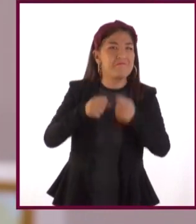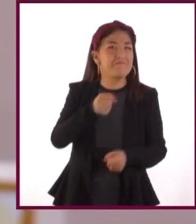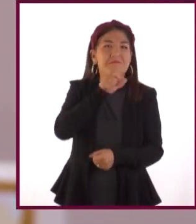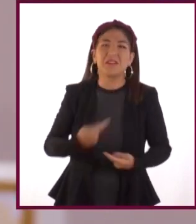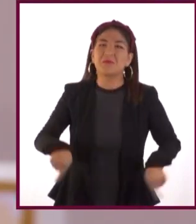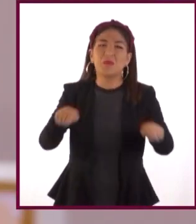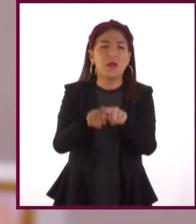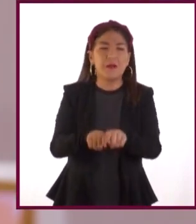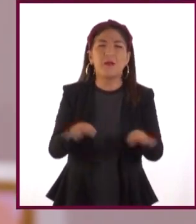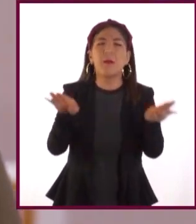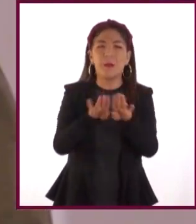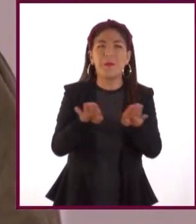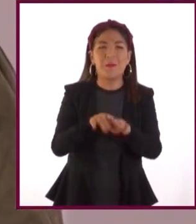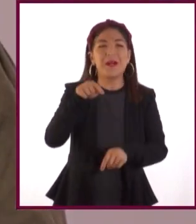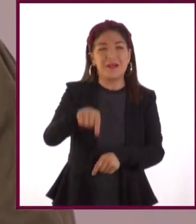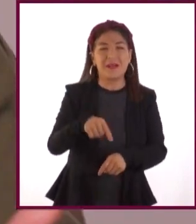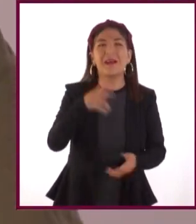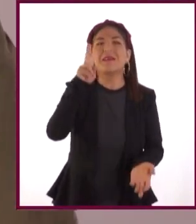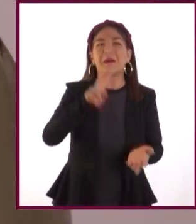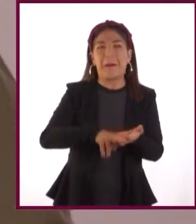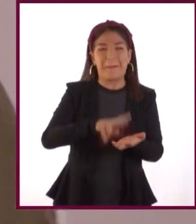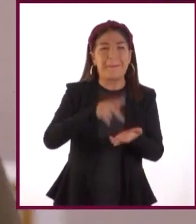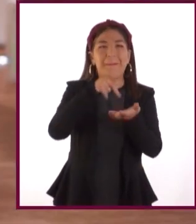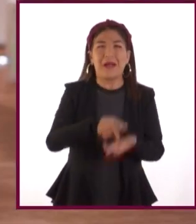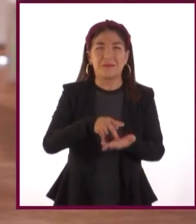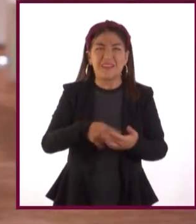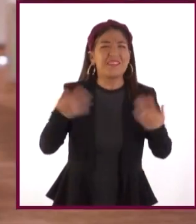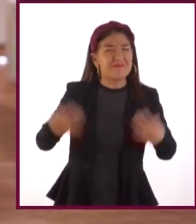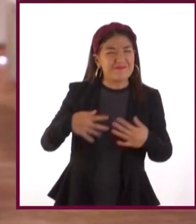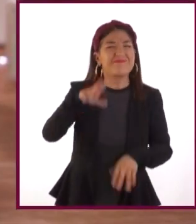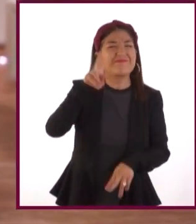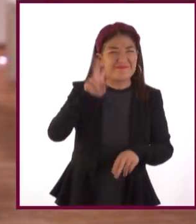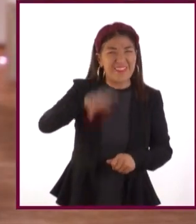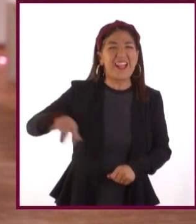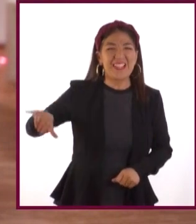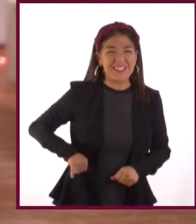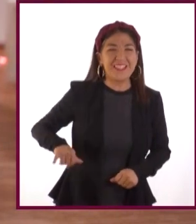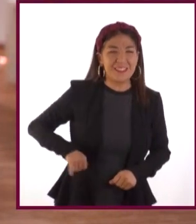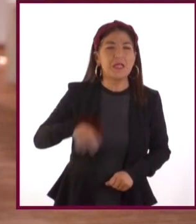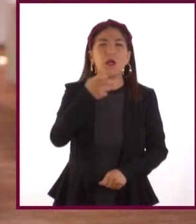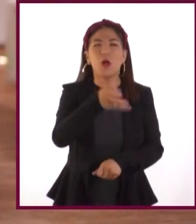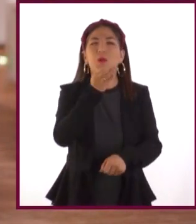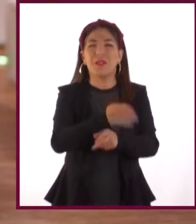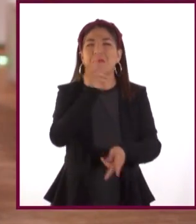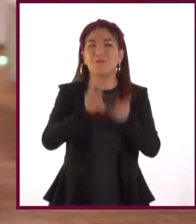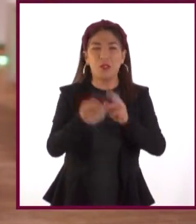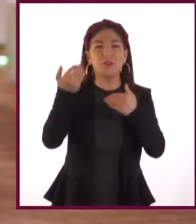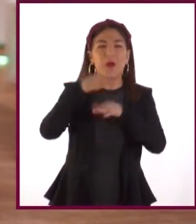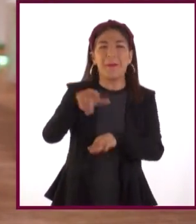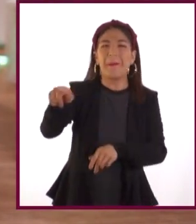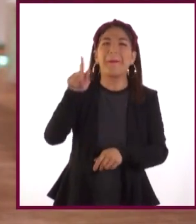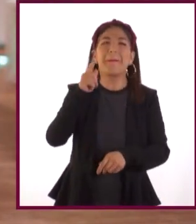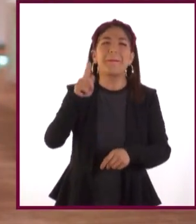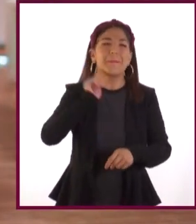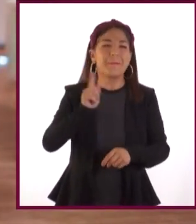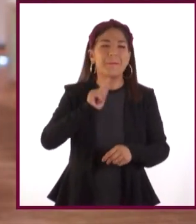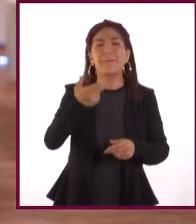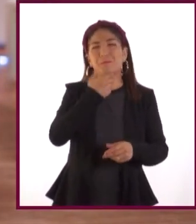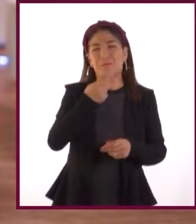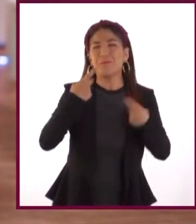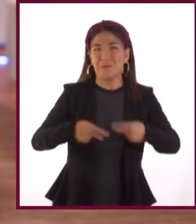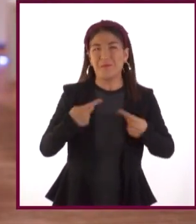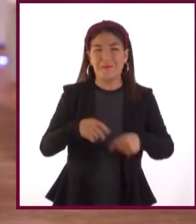cero, debido a que el juego de fuerzas entre un planeta y otro en la atmósfera llega a un punto en el que se equilibran y no hay una